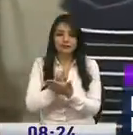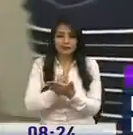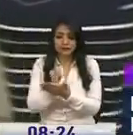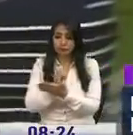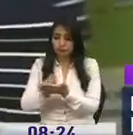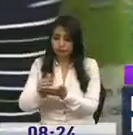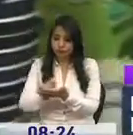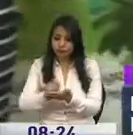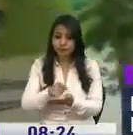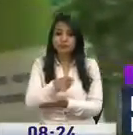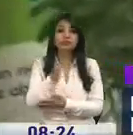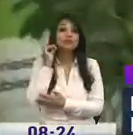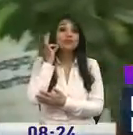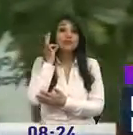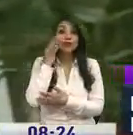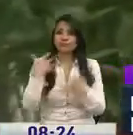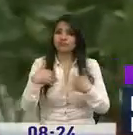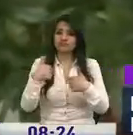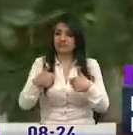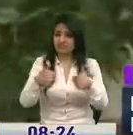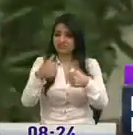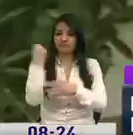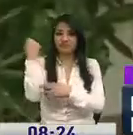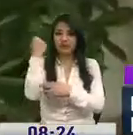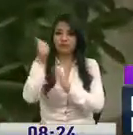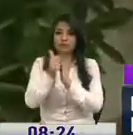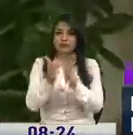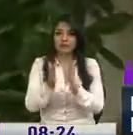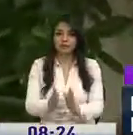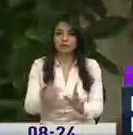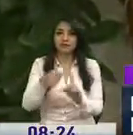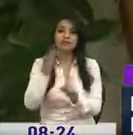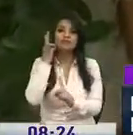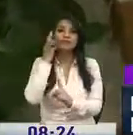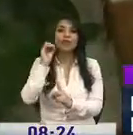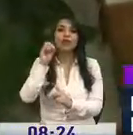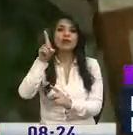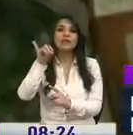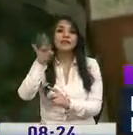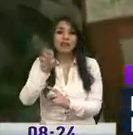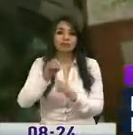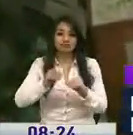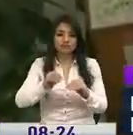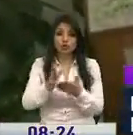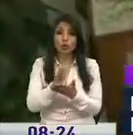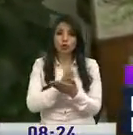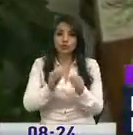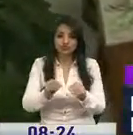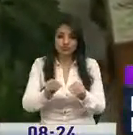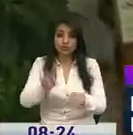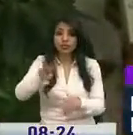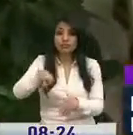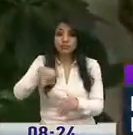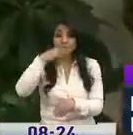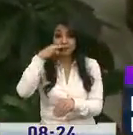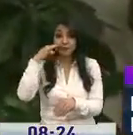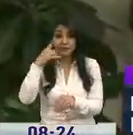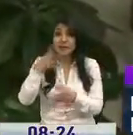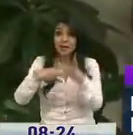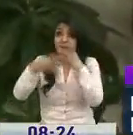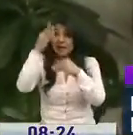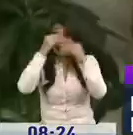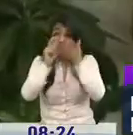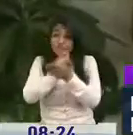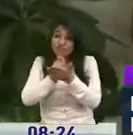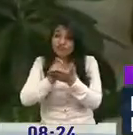por una reconocida artista plástica, la señora Olivia Hidalgo, ¿no? Entonces, por 2 meses los pequeños han tenido la oportunidad